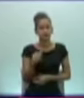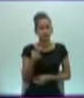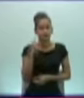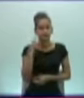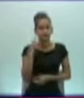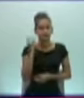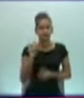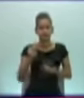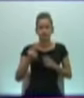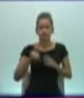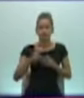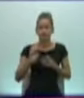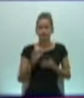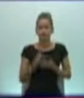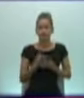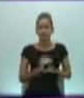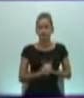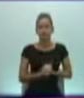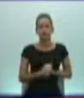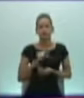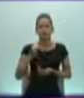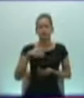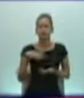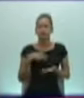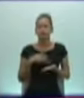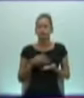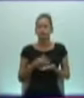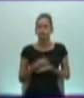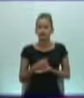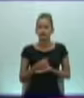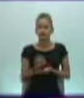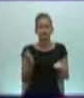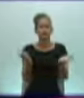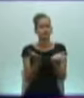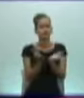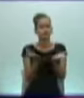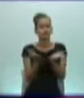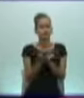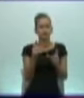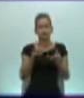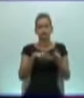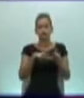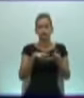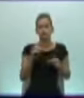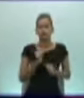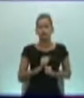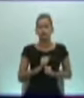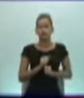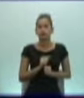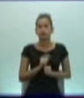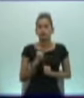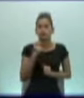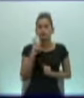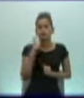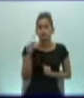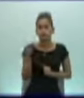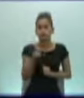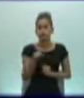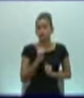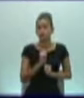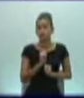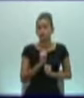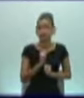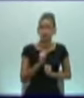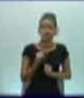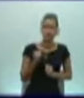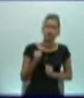televisiva. Continuaremos entonces trabajando contenidos conocidos por ustedes y a su vez algunos que van a empezar a